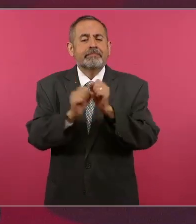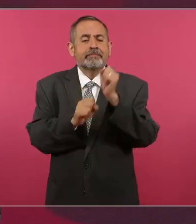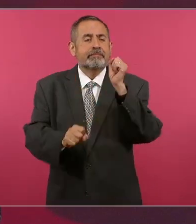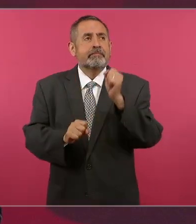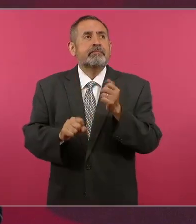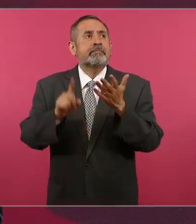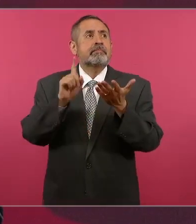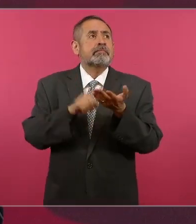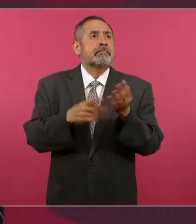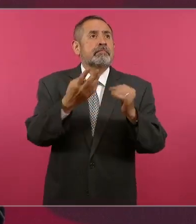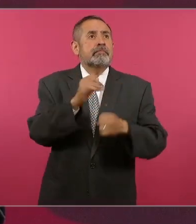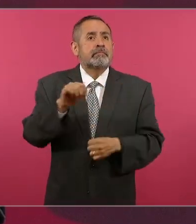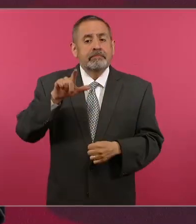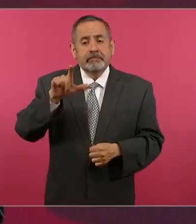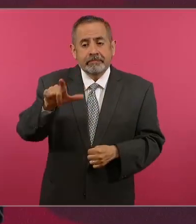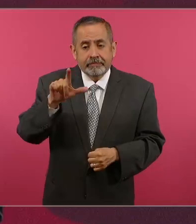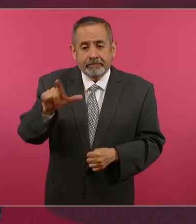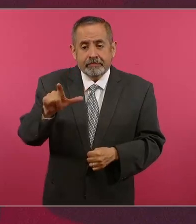de 1917.